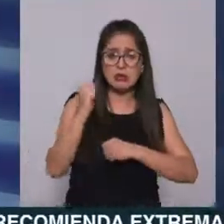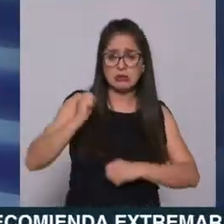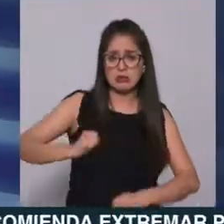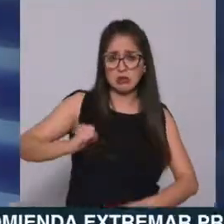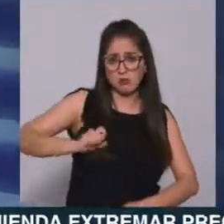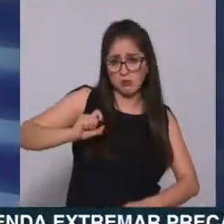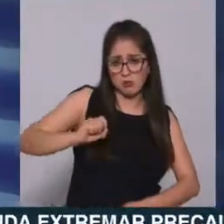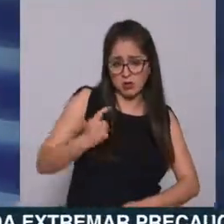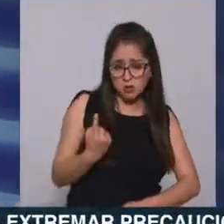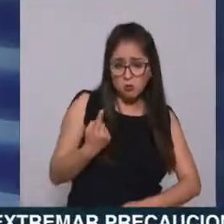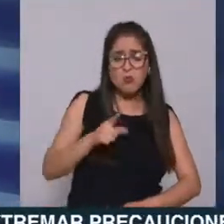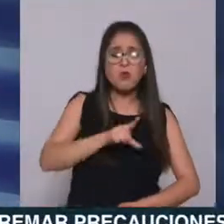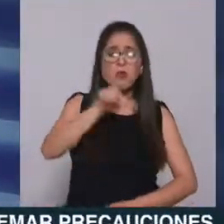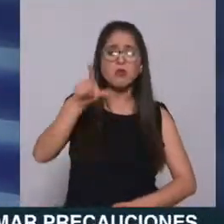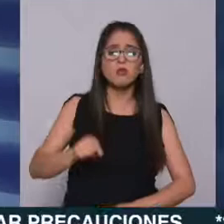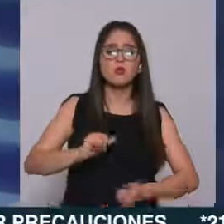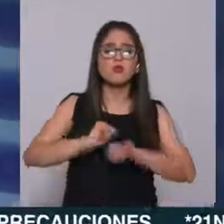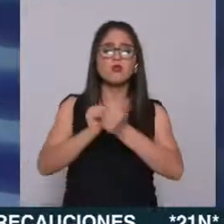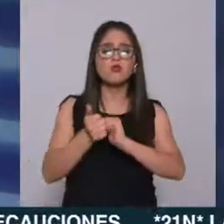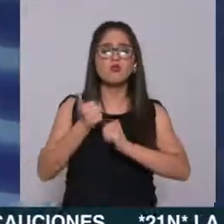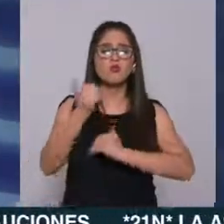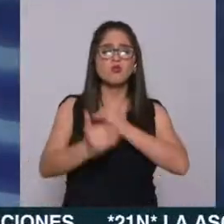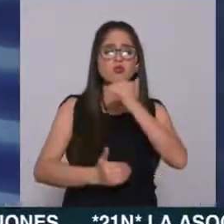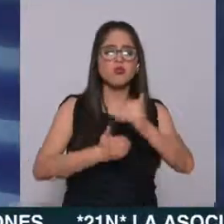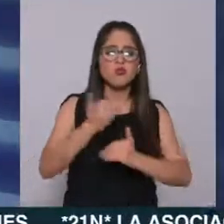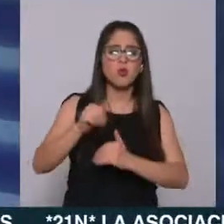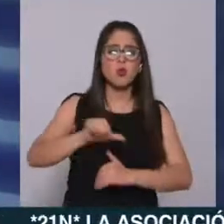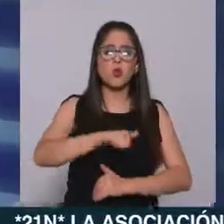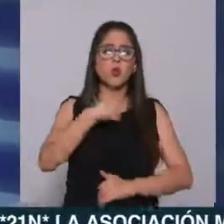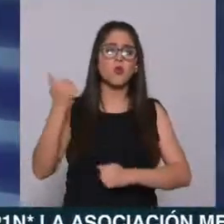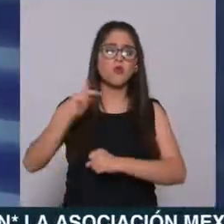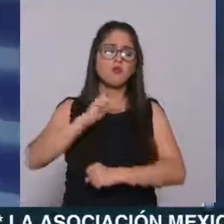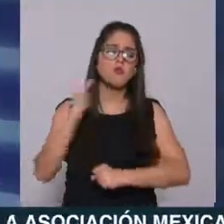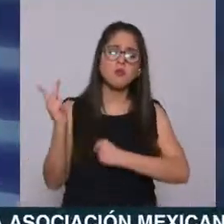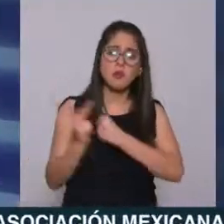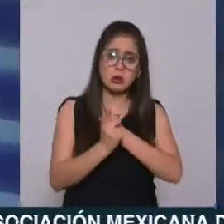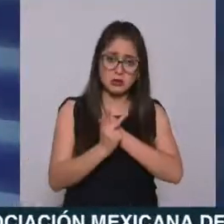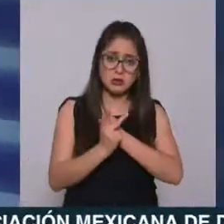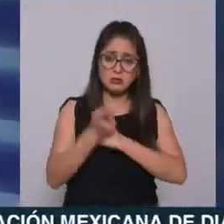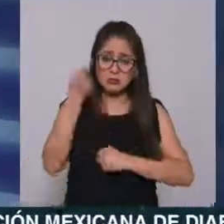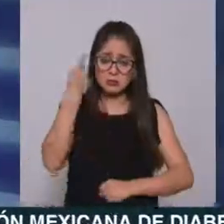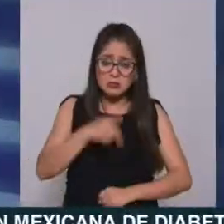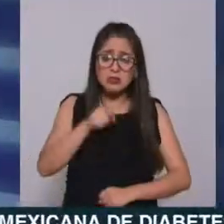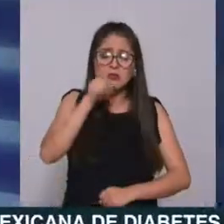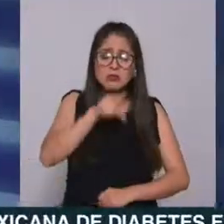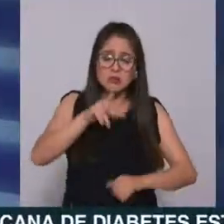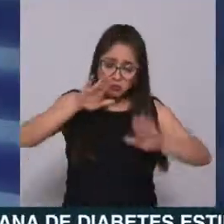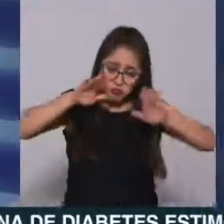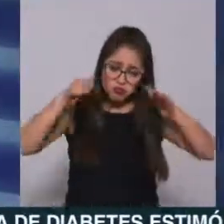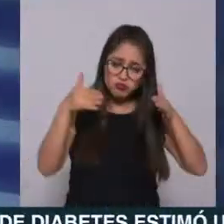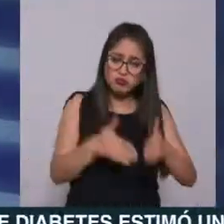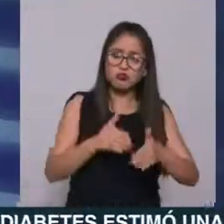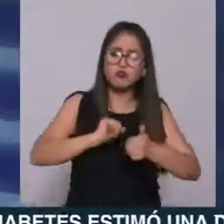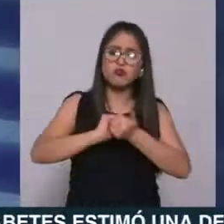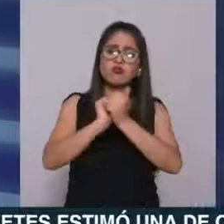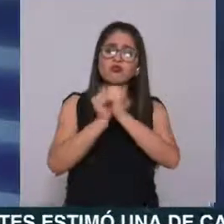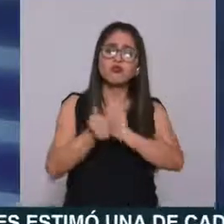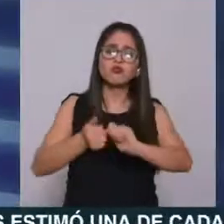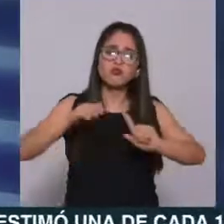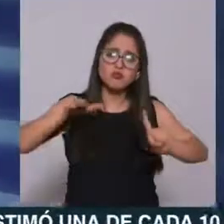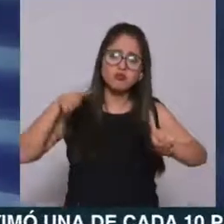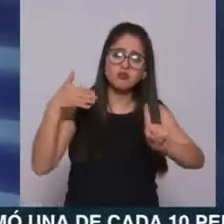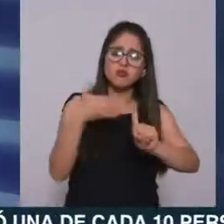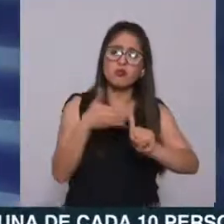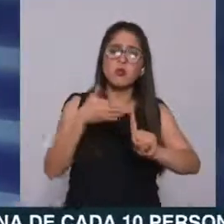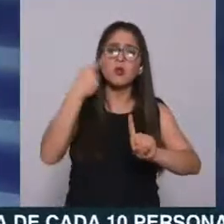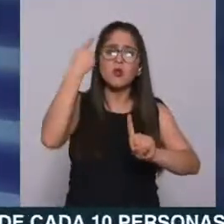han cobrado gran fuerza, digamos, en otros países, y que lógicamente pues responde, digamos, a esta vertiente que se está